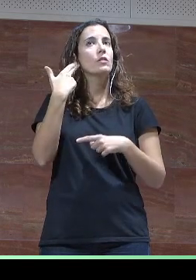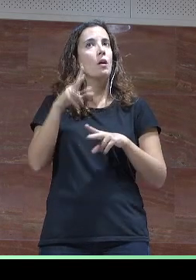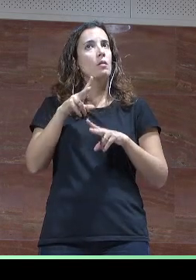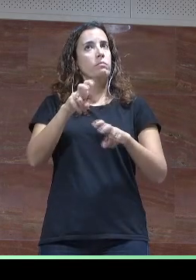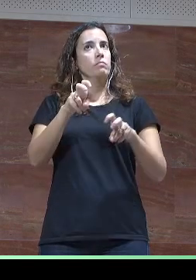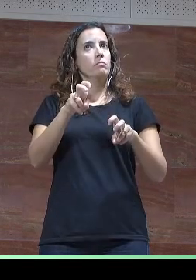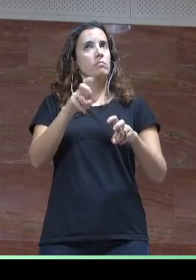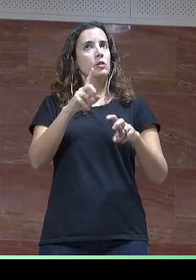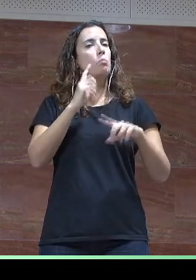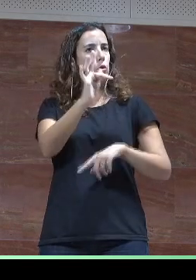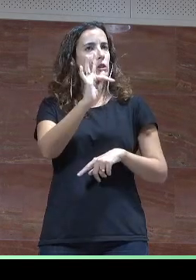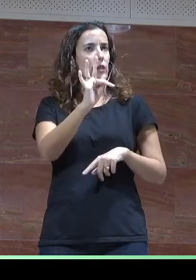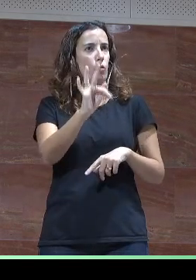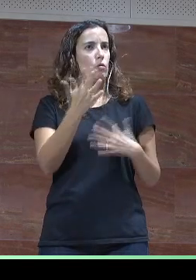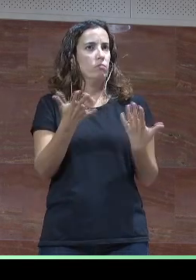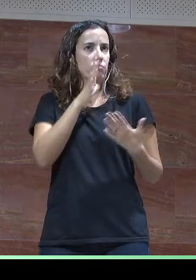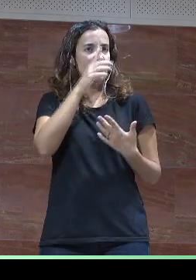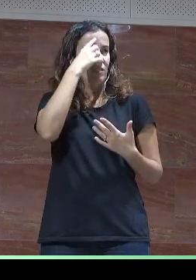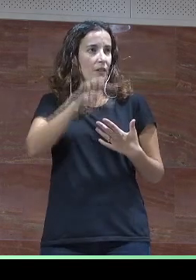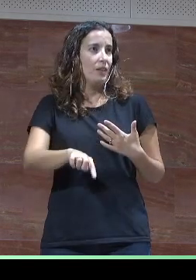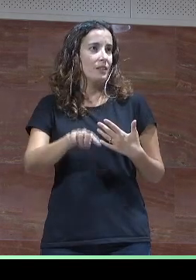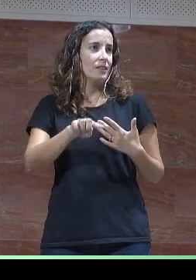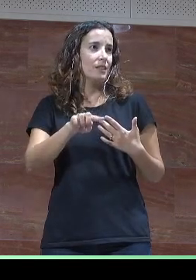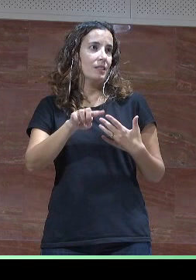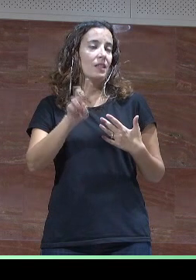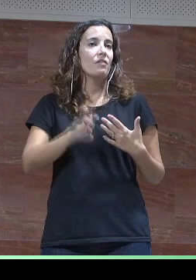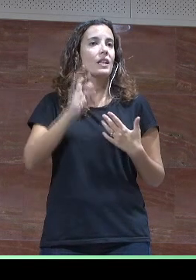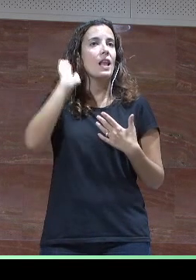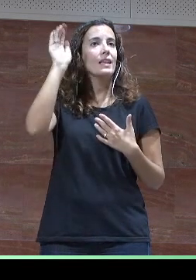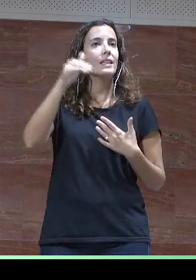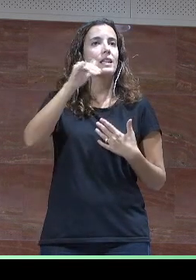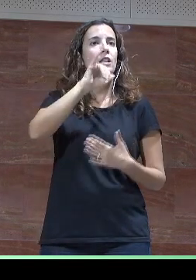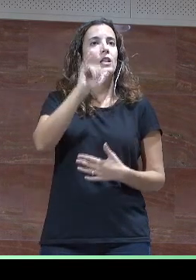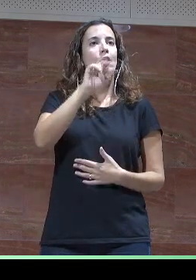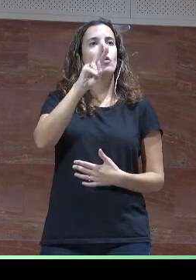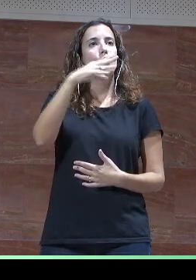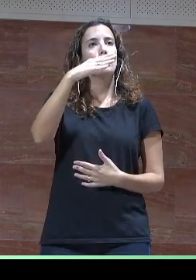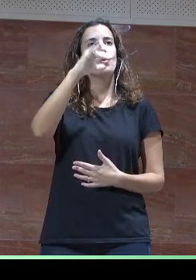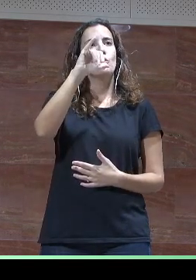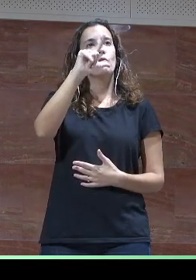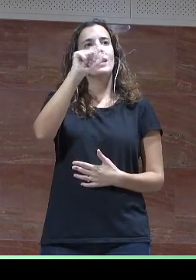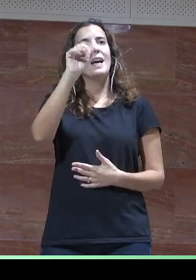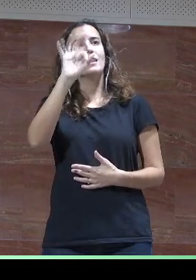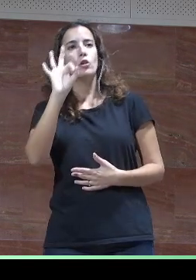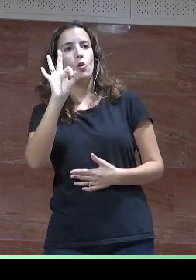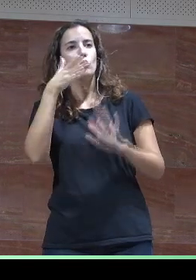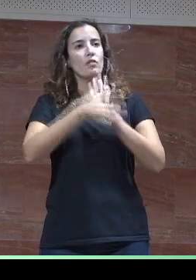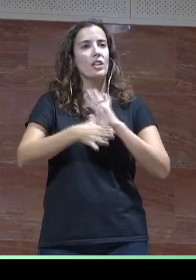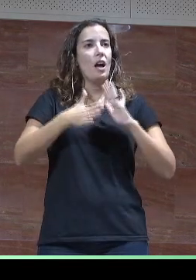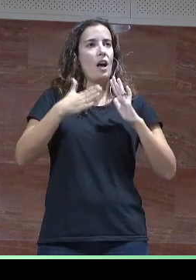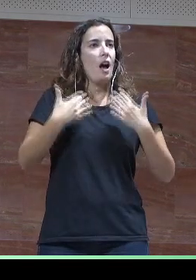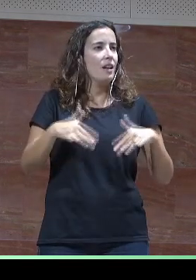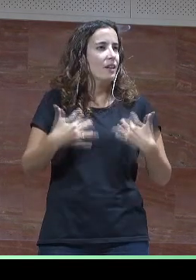un término positivo, porque como todos sabéis viene del latín jubilatio, que es alegría, regocijo,